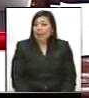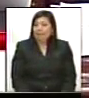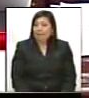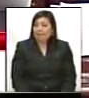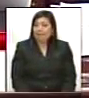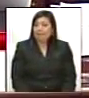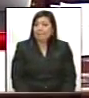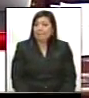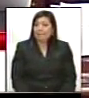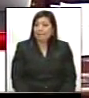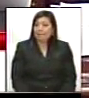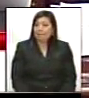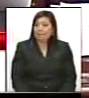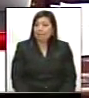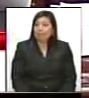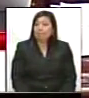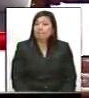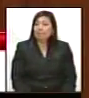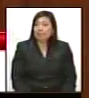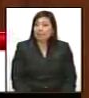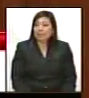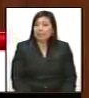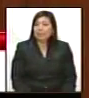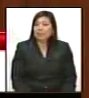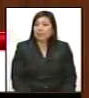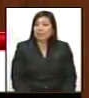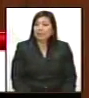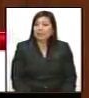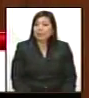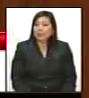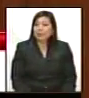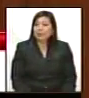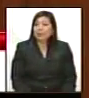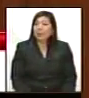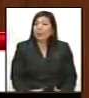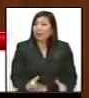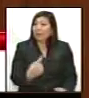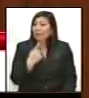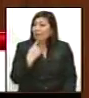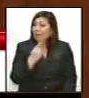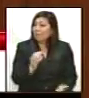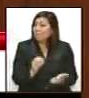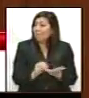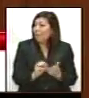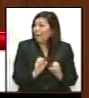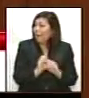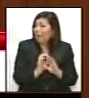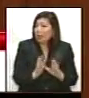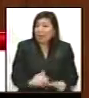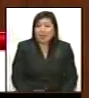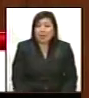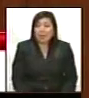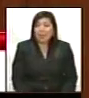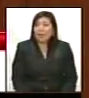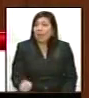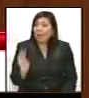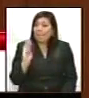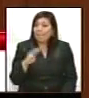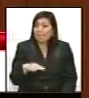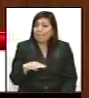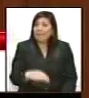con esta vez el presidente como yo quería simplemente aclarar de que el día martes